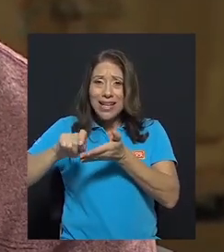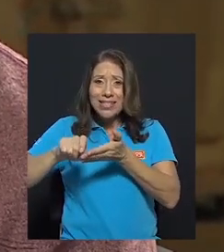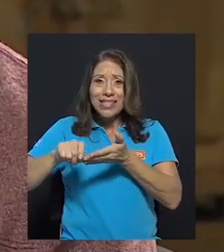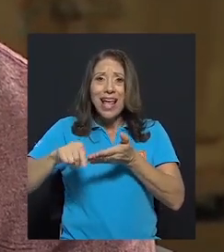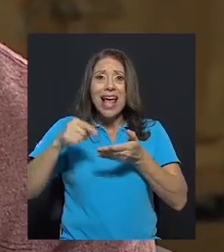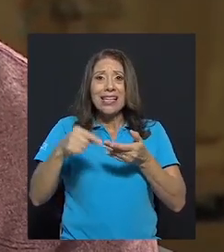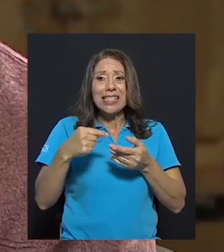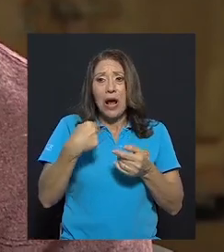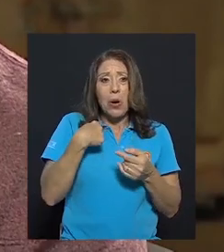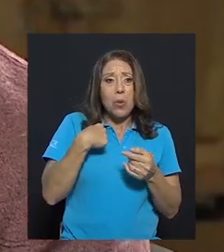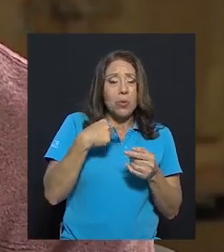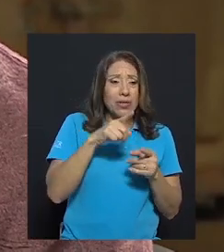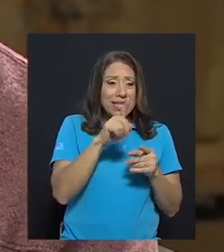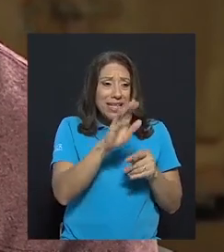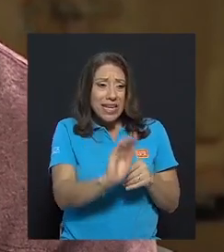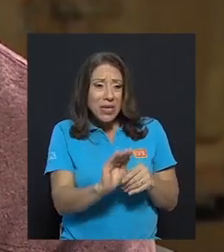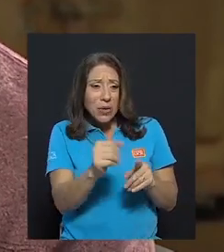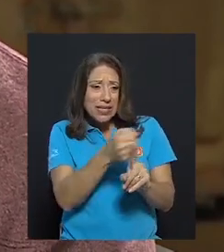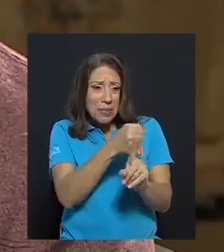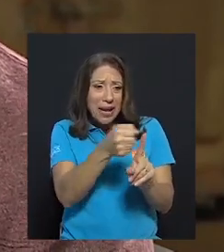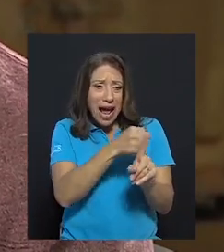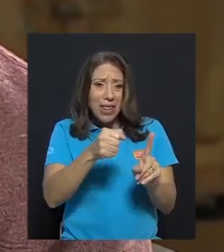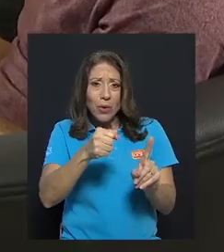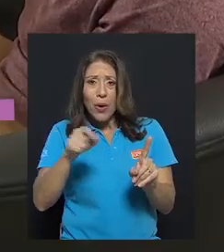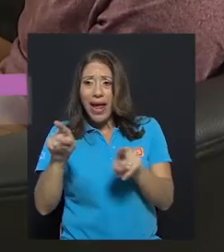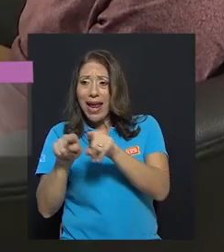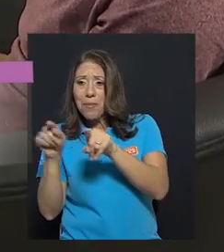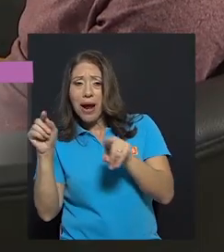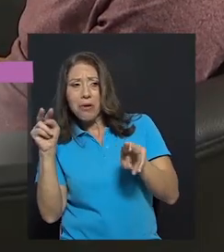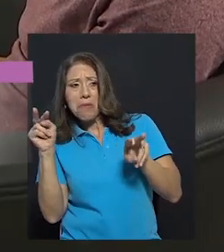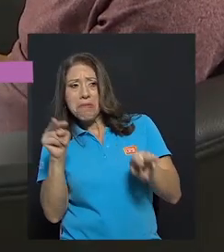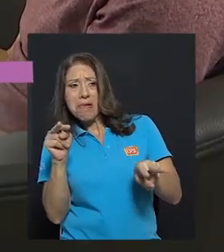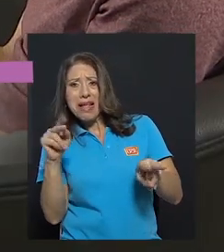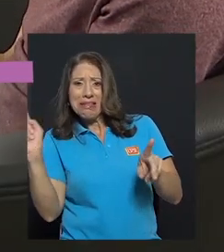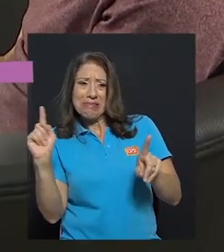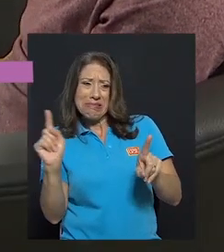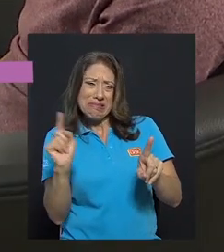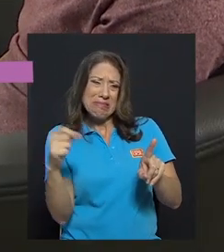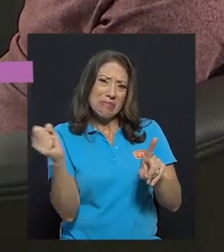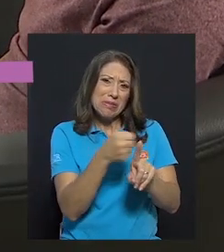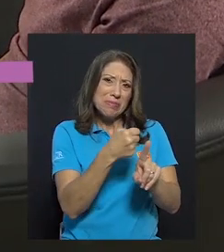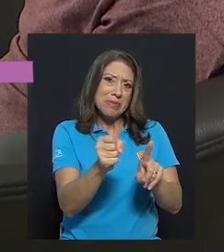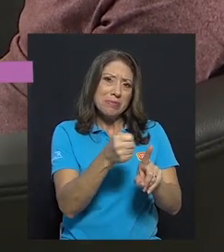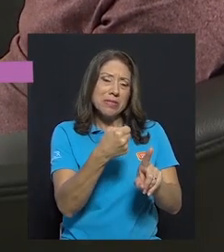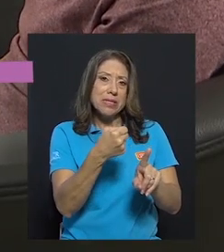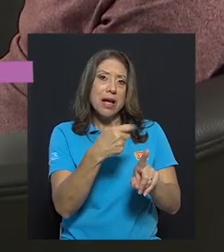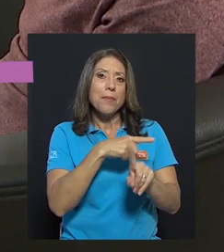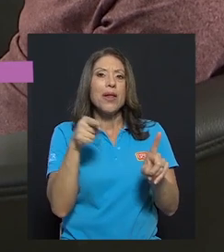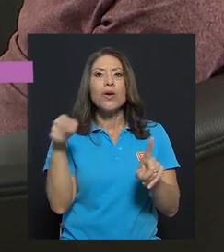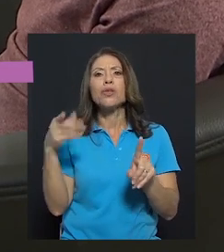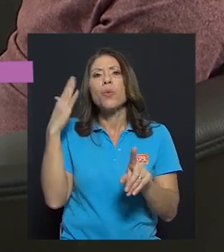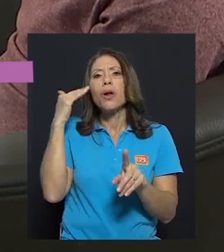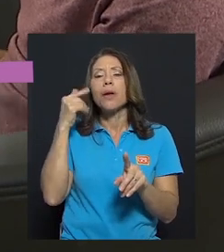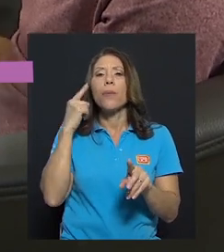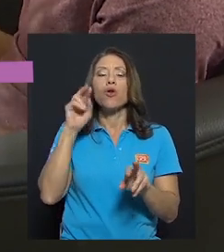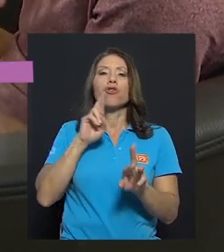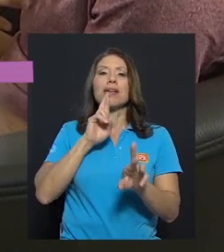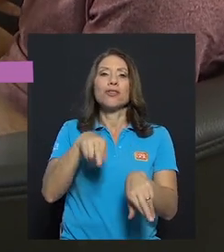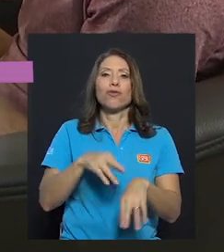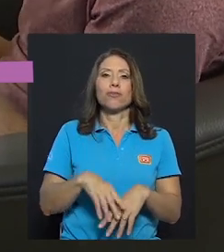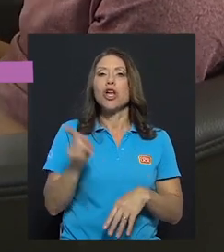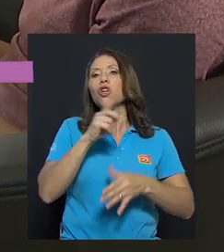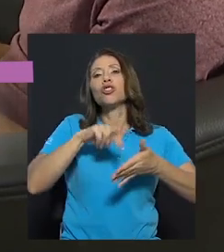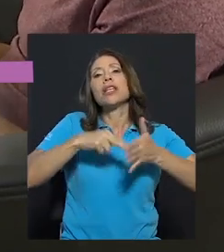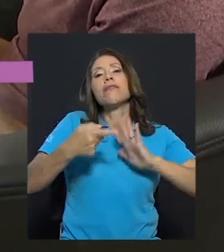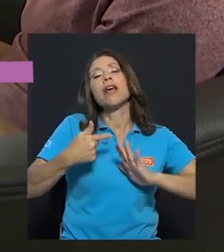le están pegando a uno y cuando ve viene el otro hermanito y también le va a pegar al otro, pero son cosas de reacción. No es porque que al yo ser